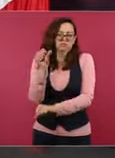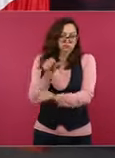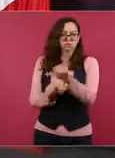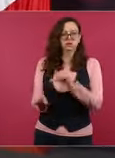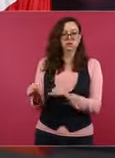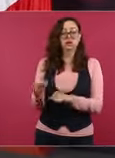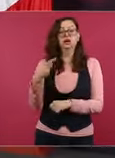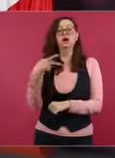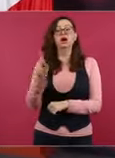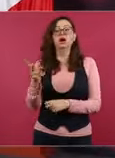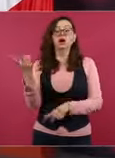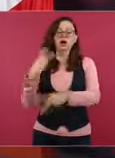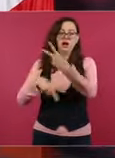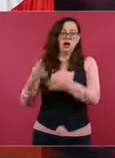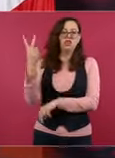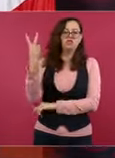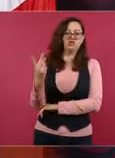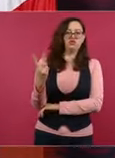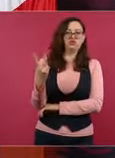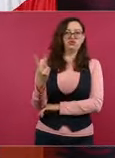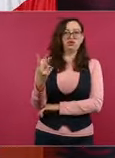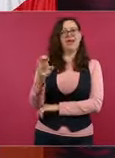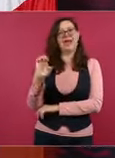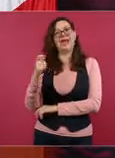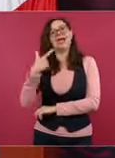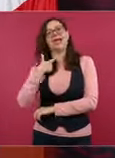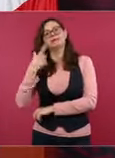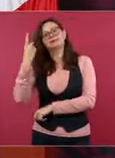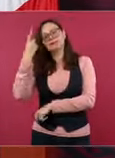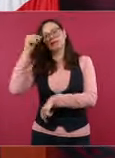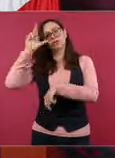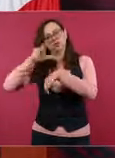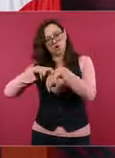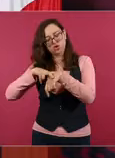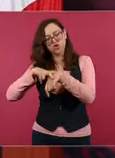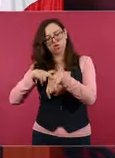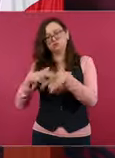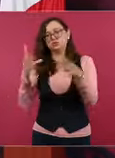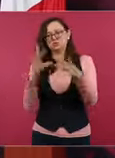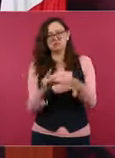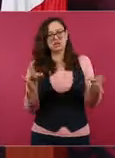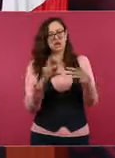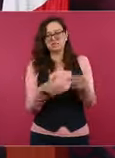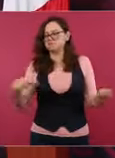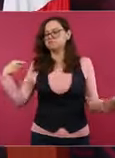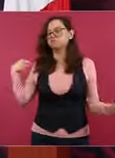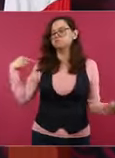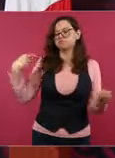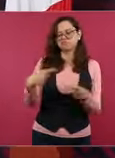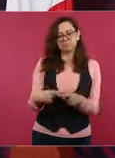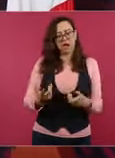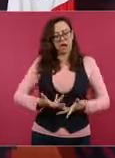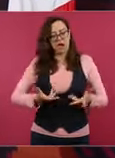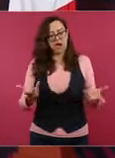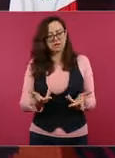de Marina, nos informe sobre lo que se invierte constantemente